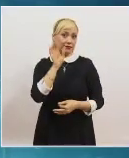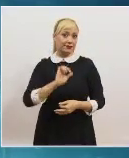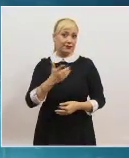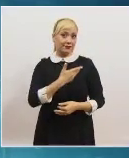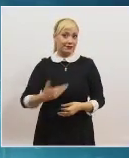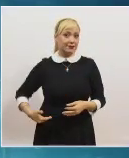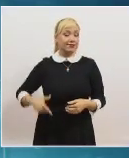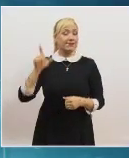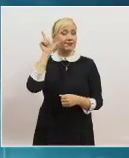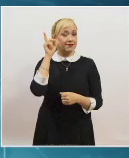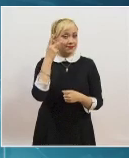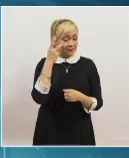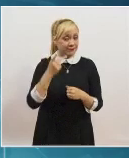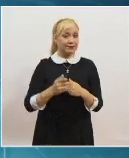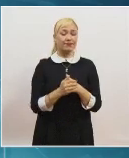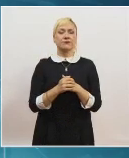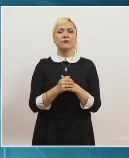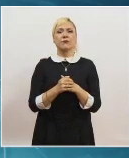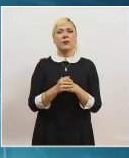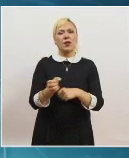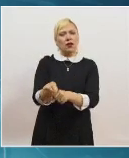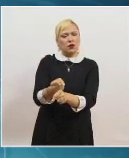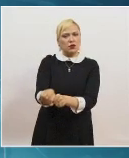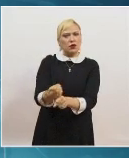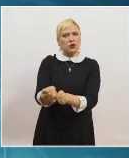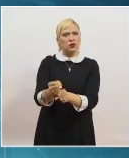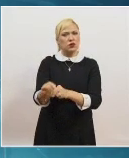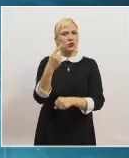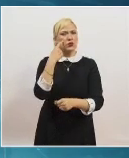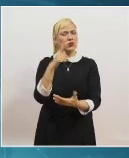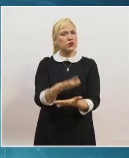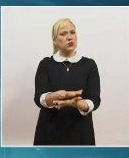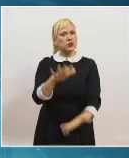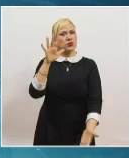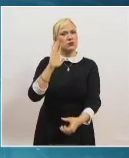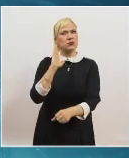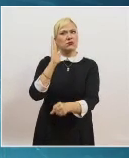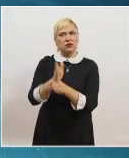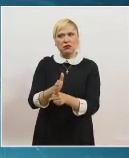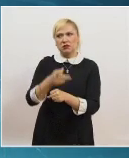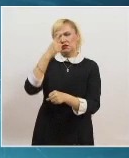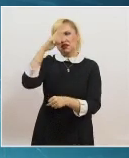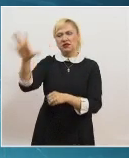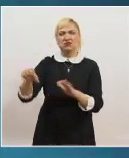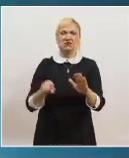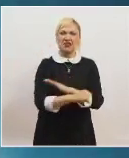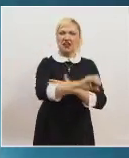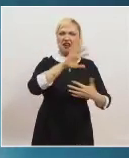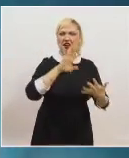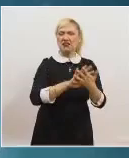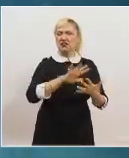La tortura sigue siendo utilizada como método de castigo y para inculpar a inocentes.